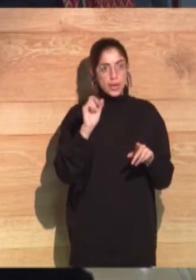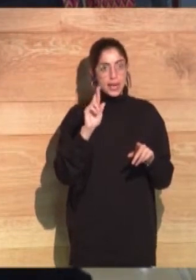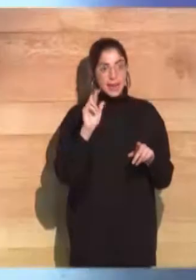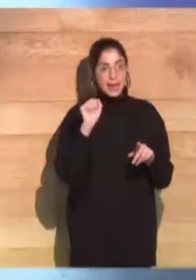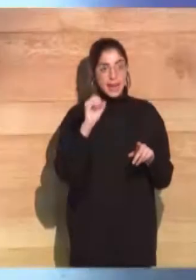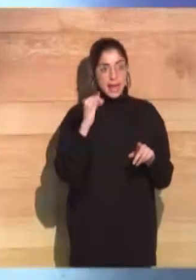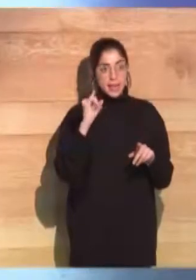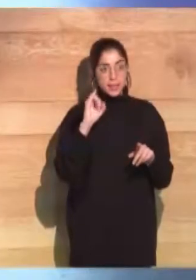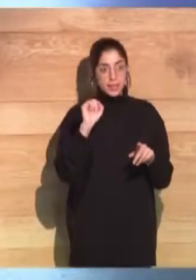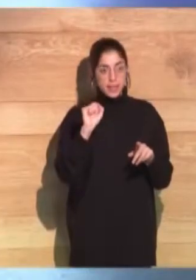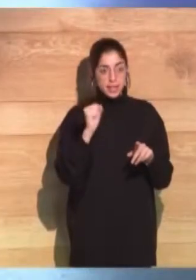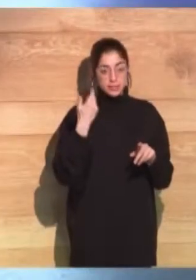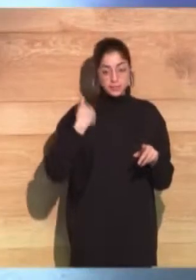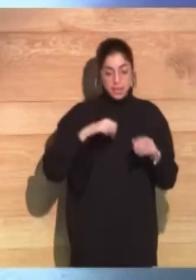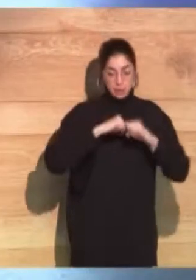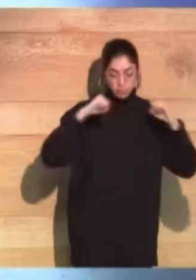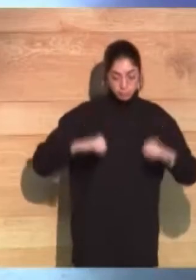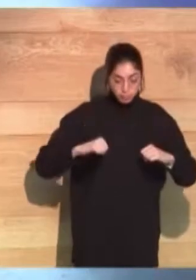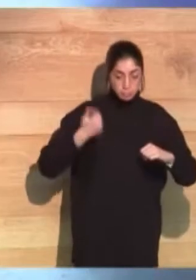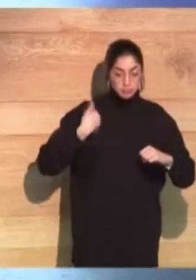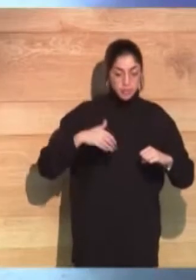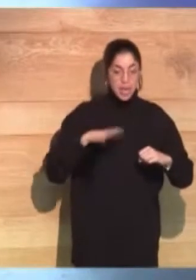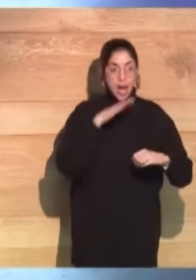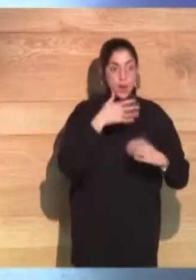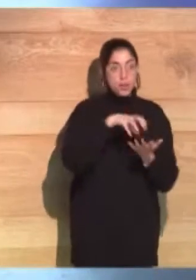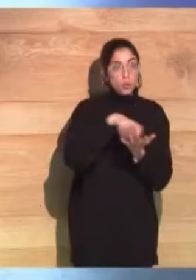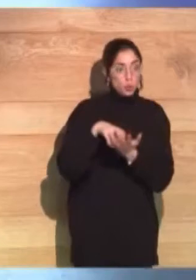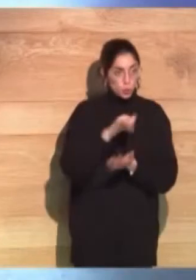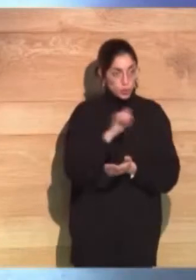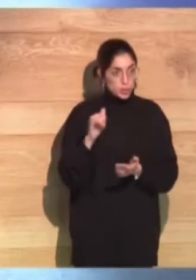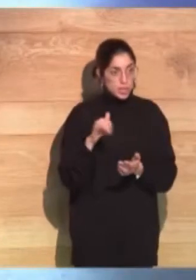esto está trayendo nuevas reacciones